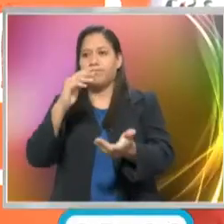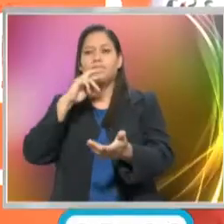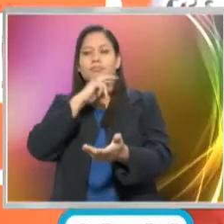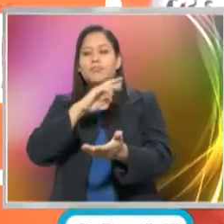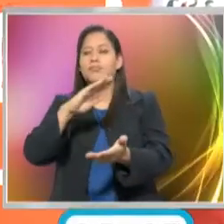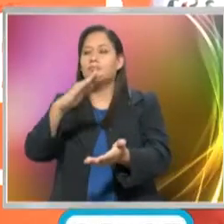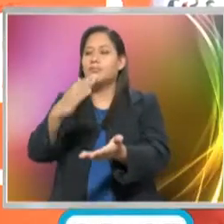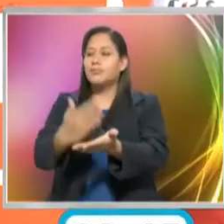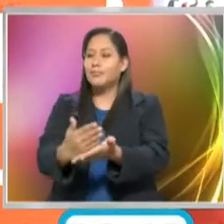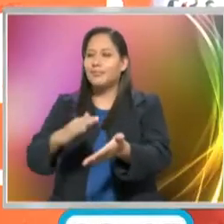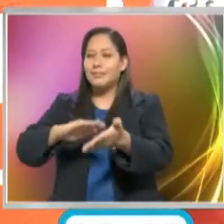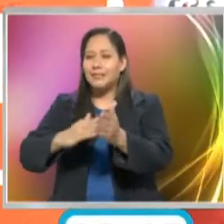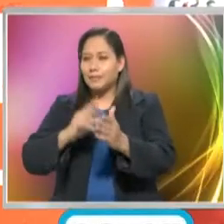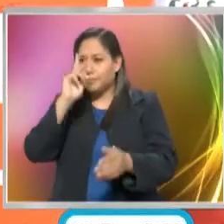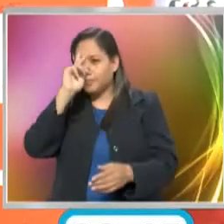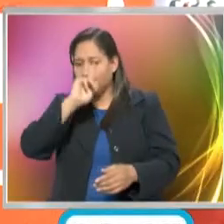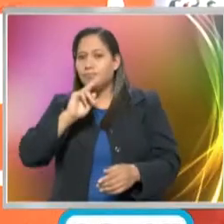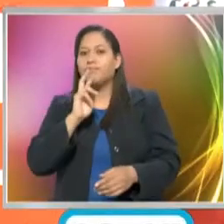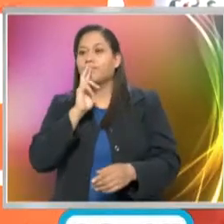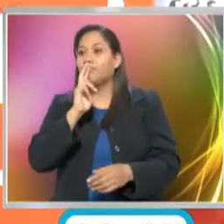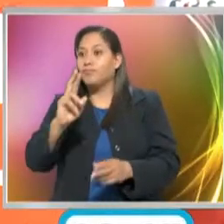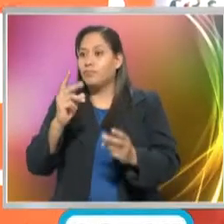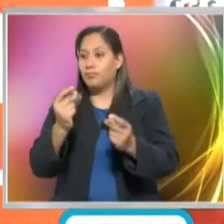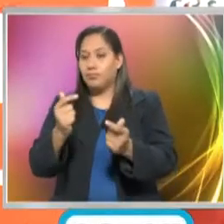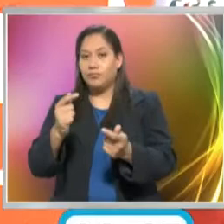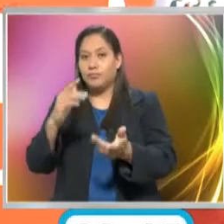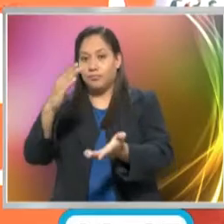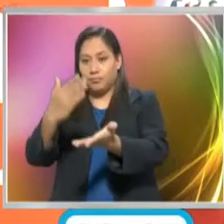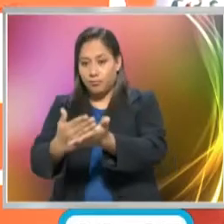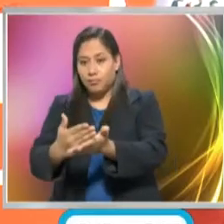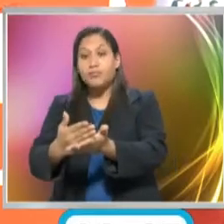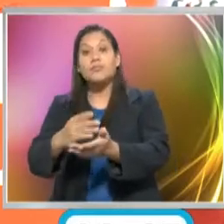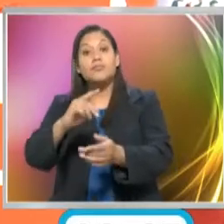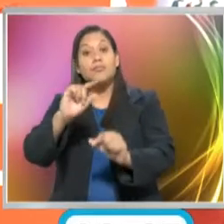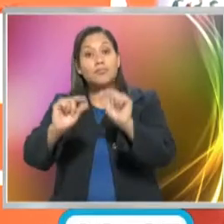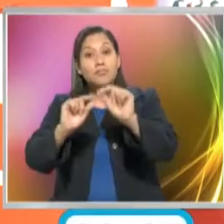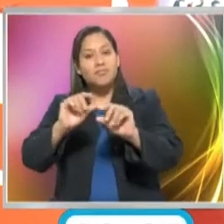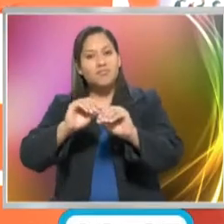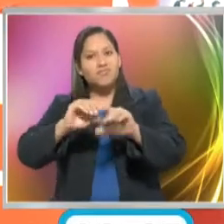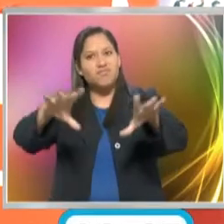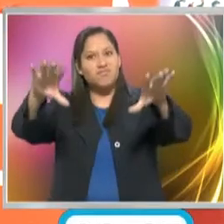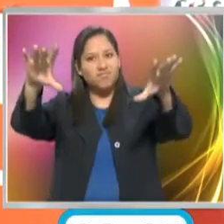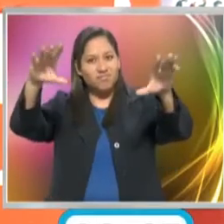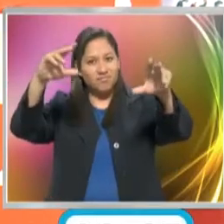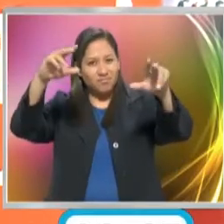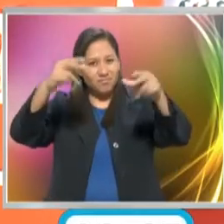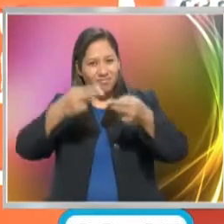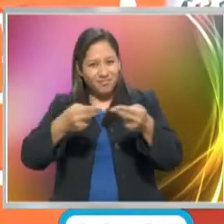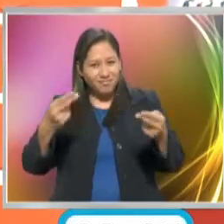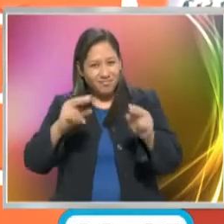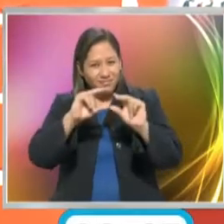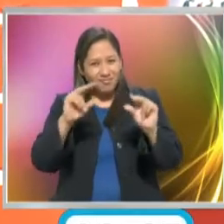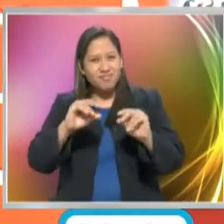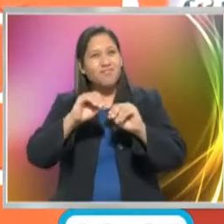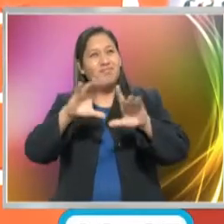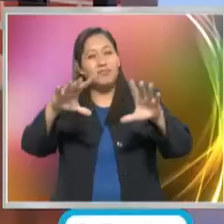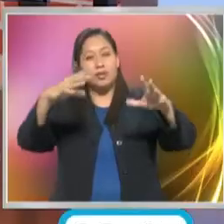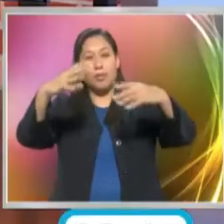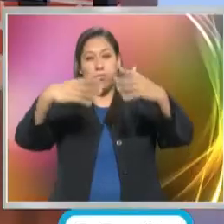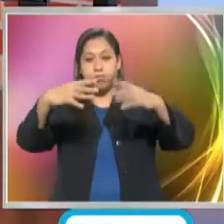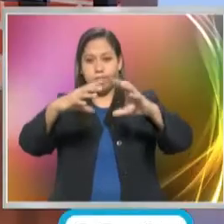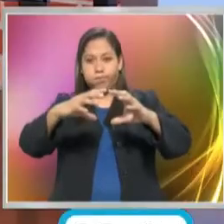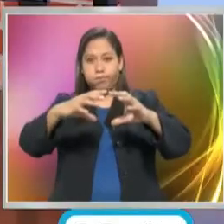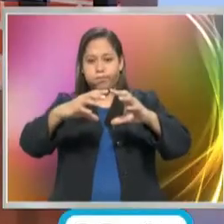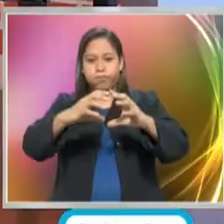de mercadotecnia digital, Sí, pues le dijo, oye, ¿por qué no te lanzas a buscar trabajo en